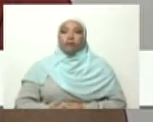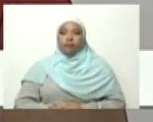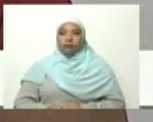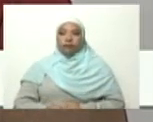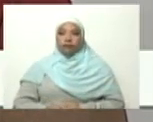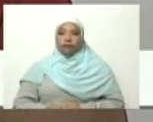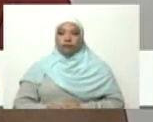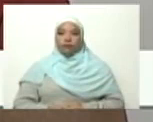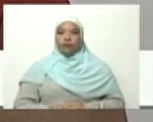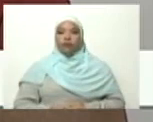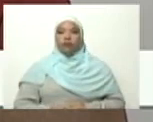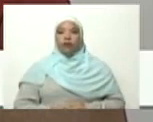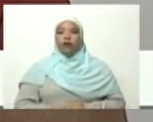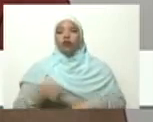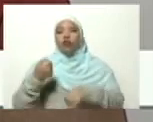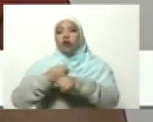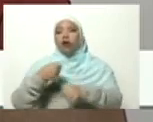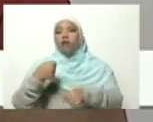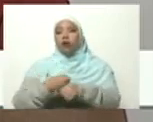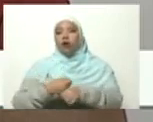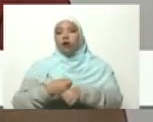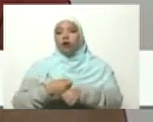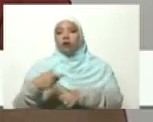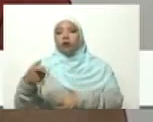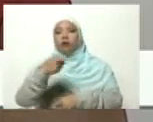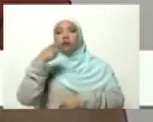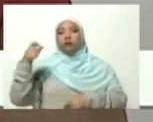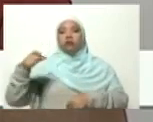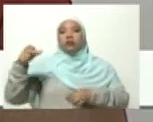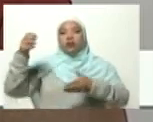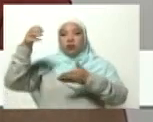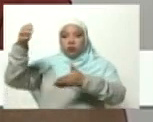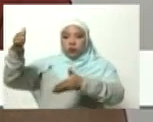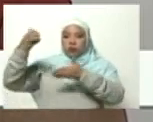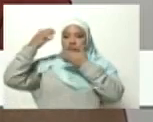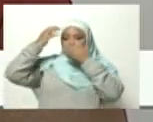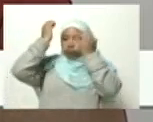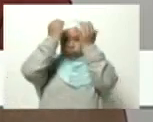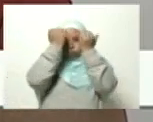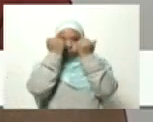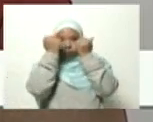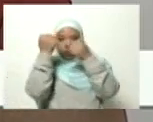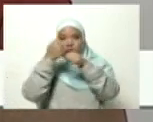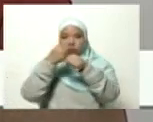Nos secuestran hasta trabajadores, pilotos, nos los secuestran.